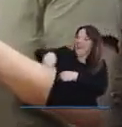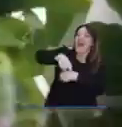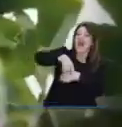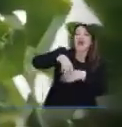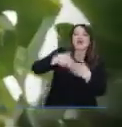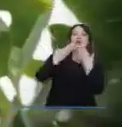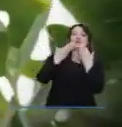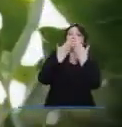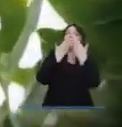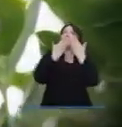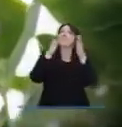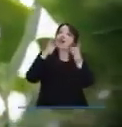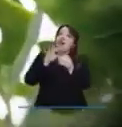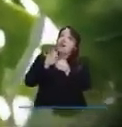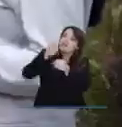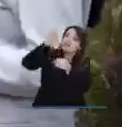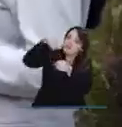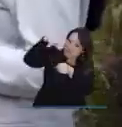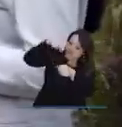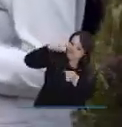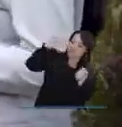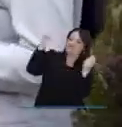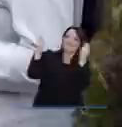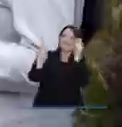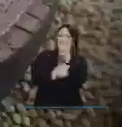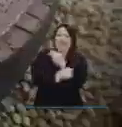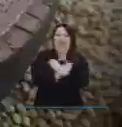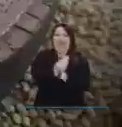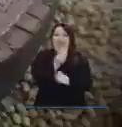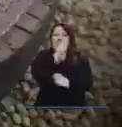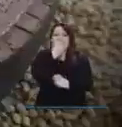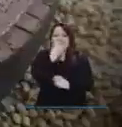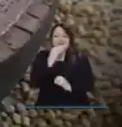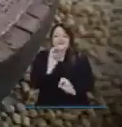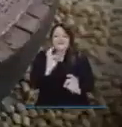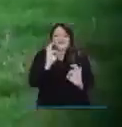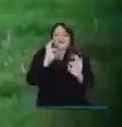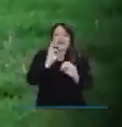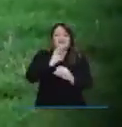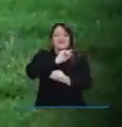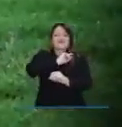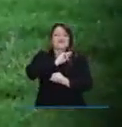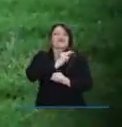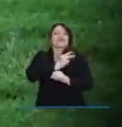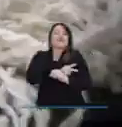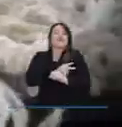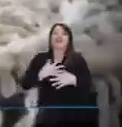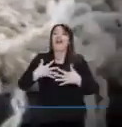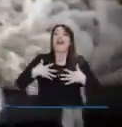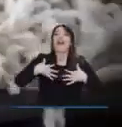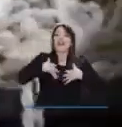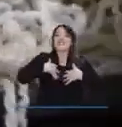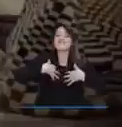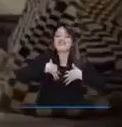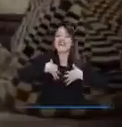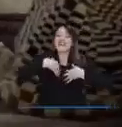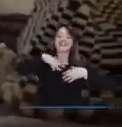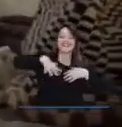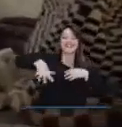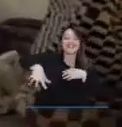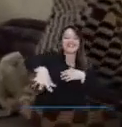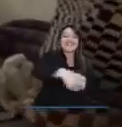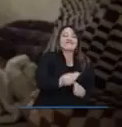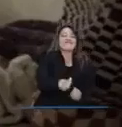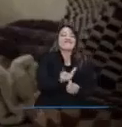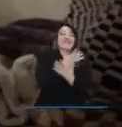entender cómo una pequeña semilla se transforma en el alimento más nutritivo. Cómo de los animales provienen fibras que dan abrigo